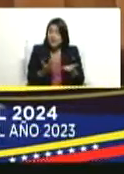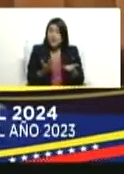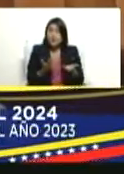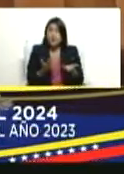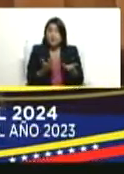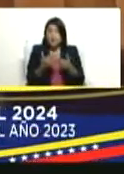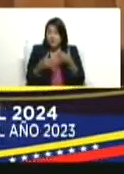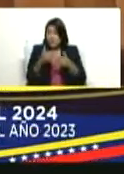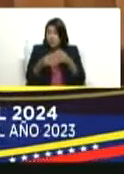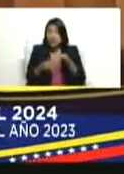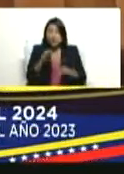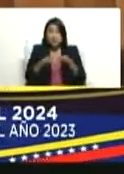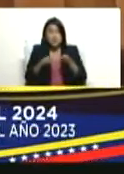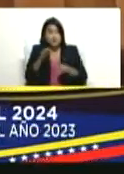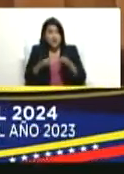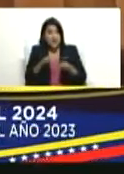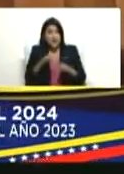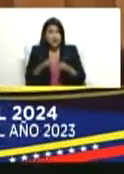establecer protocolos,